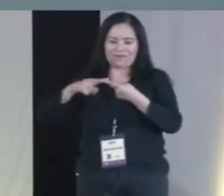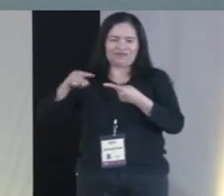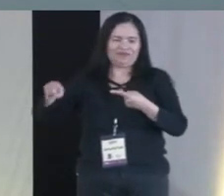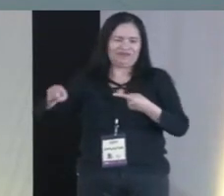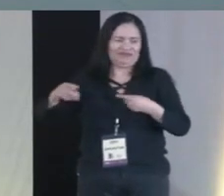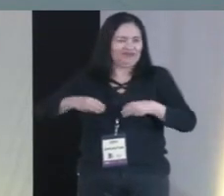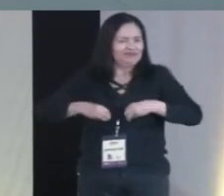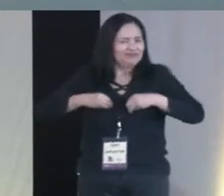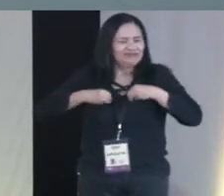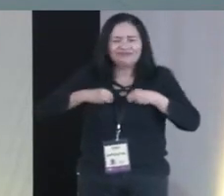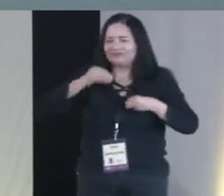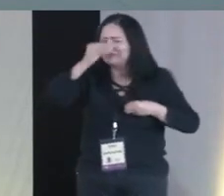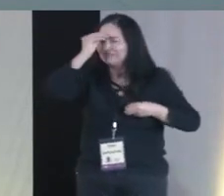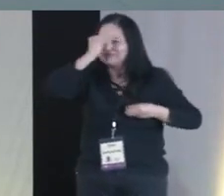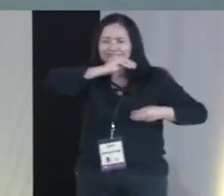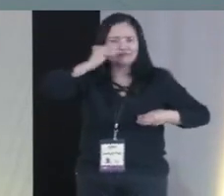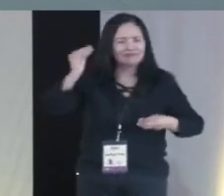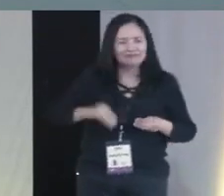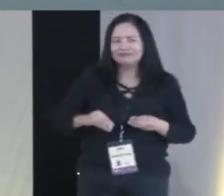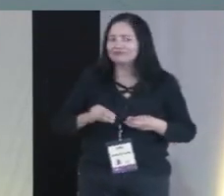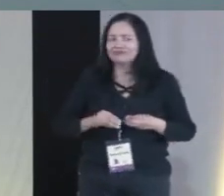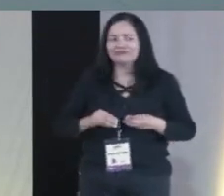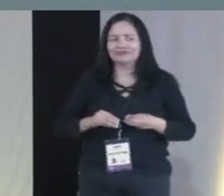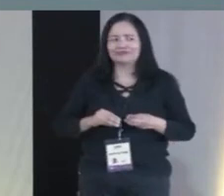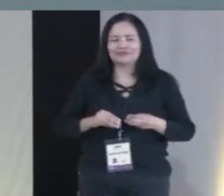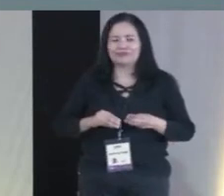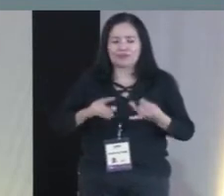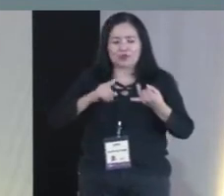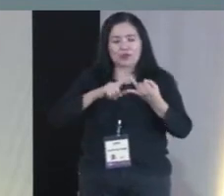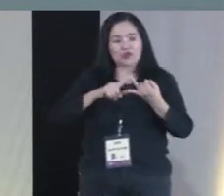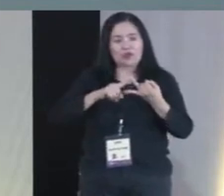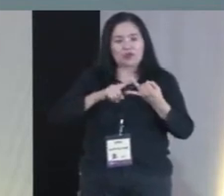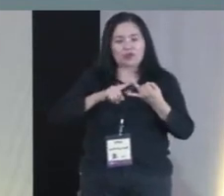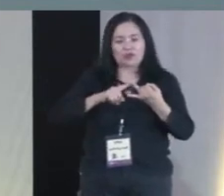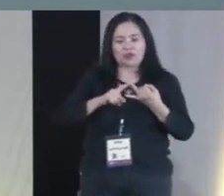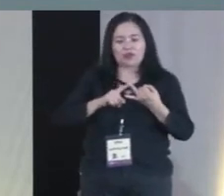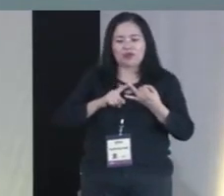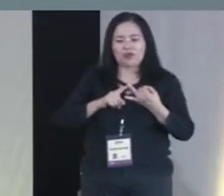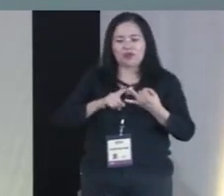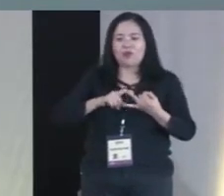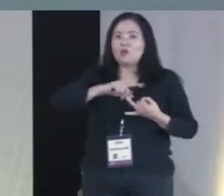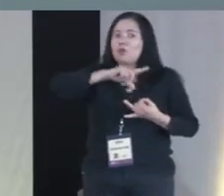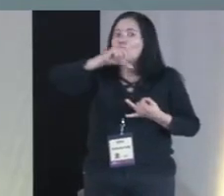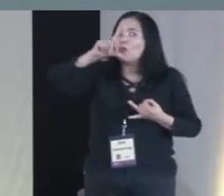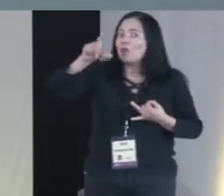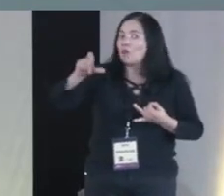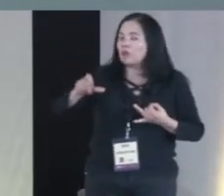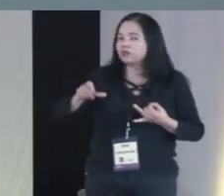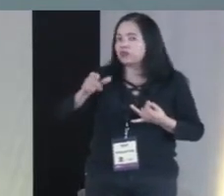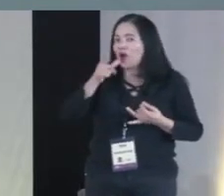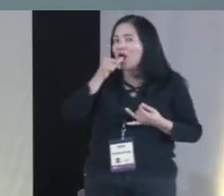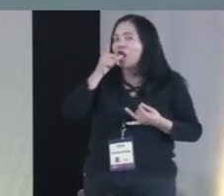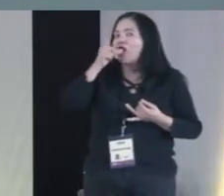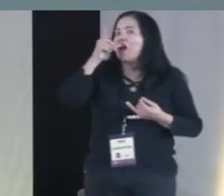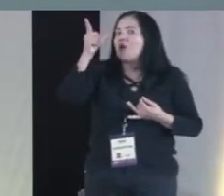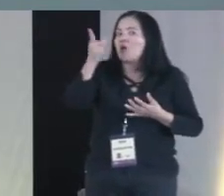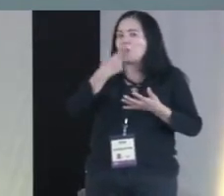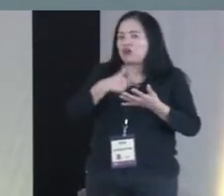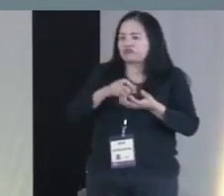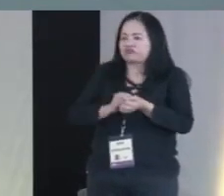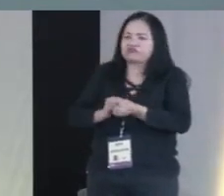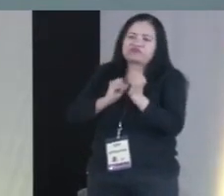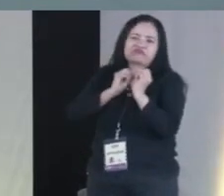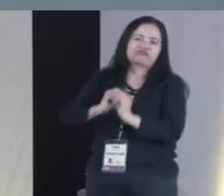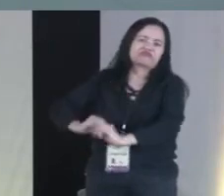una vida horrible, como bien lo dice Pedro Miguel, pero luego su alma estuvo